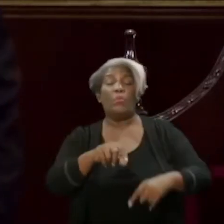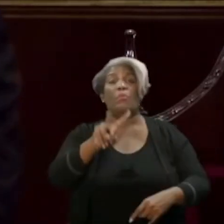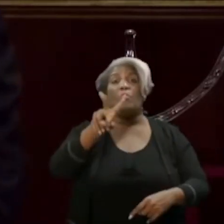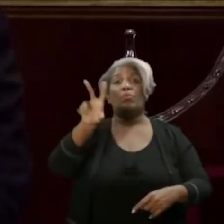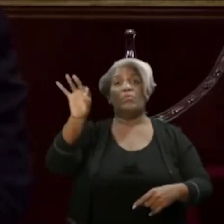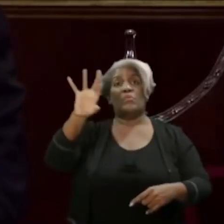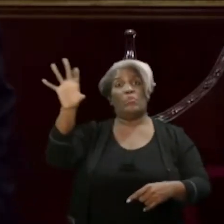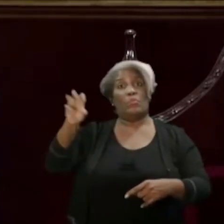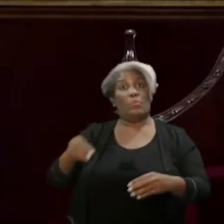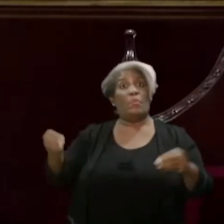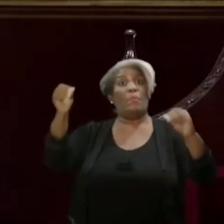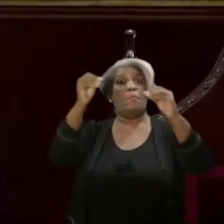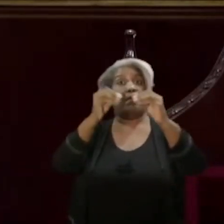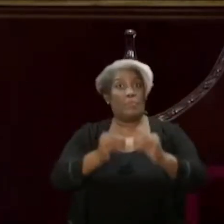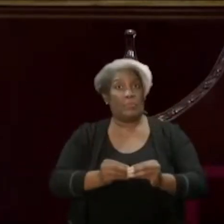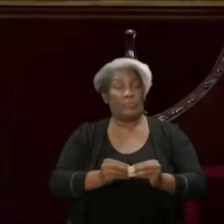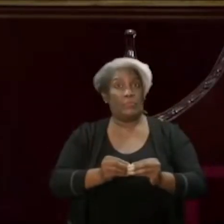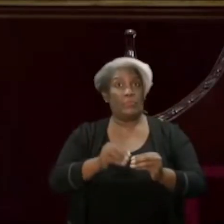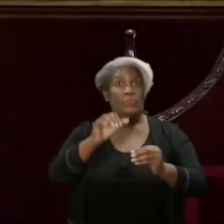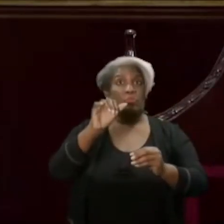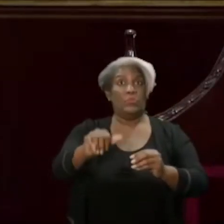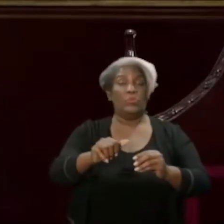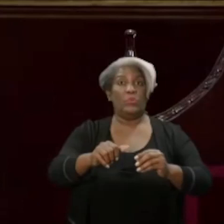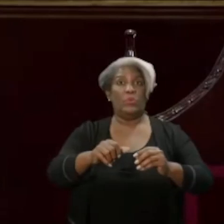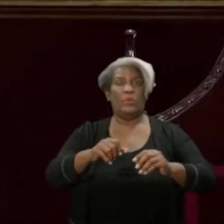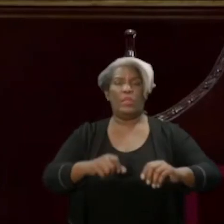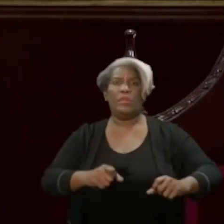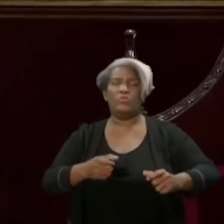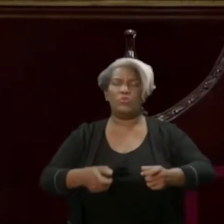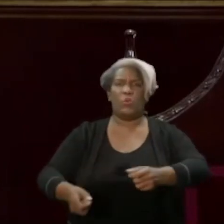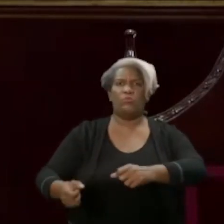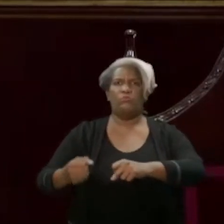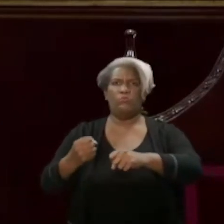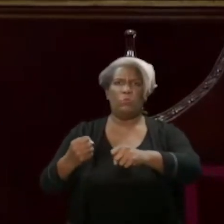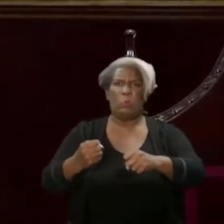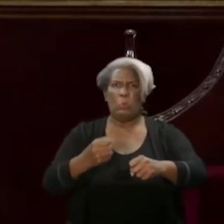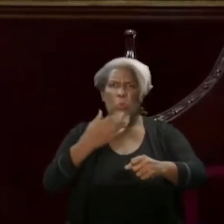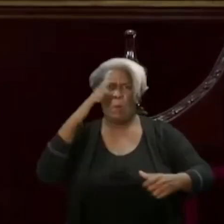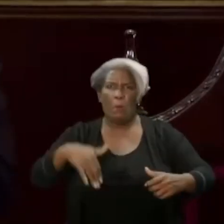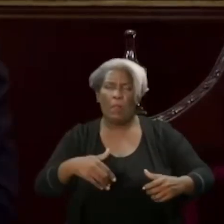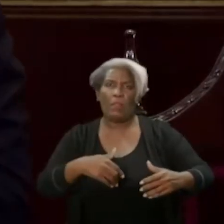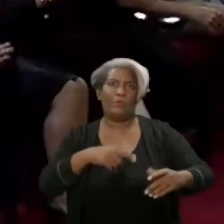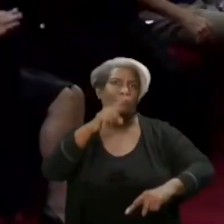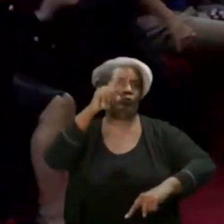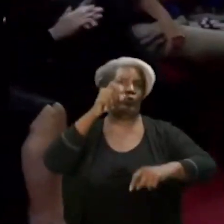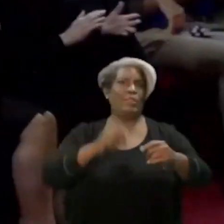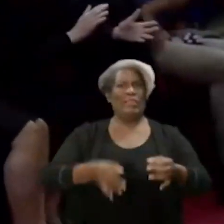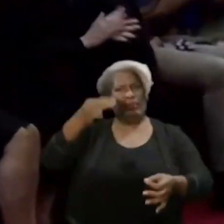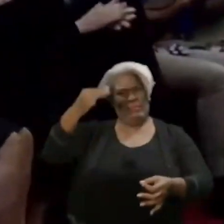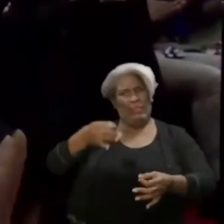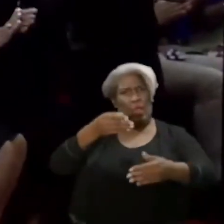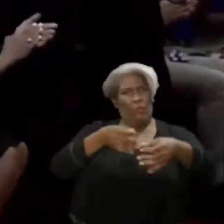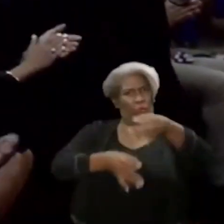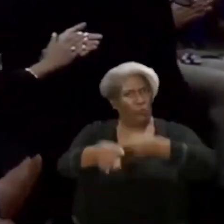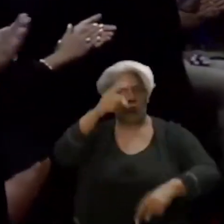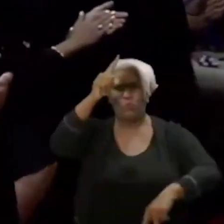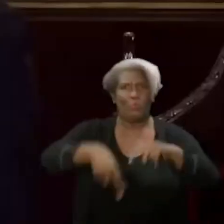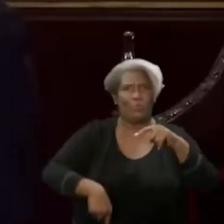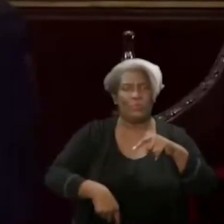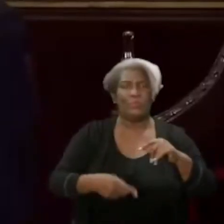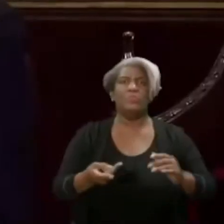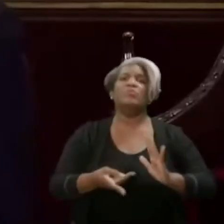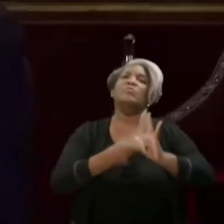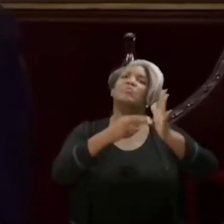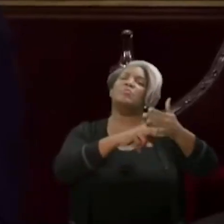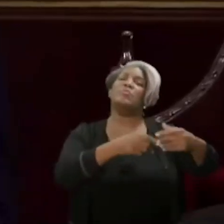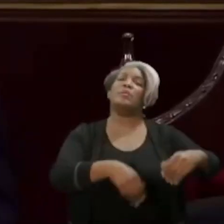más. Por eso, señores, la demagogia no puede sustituir la realidad. Y la gran conclusión es que con el salario mínimo se